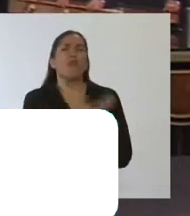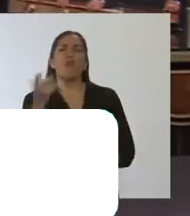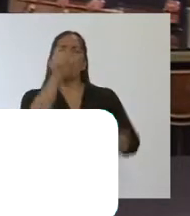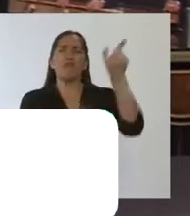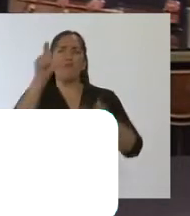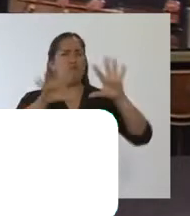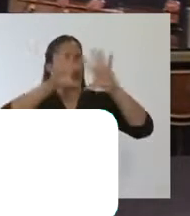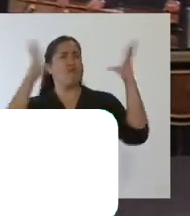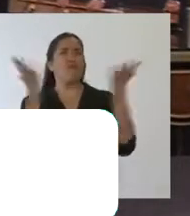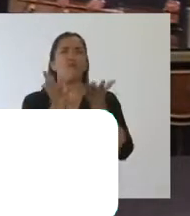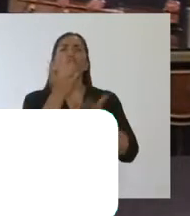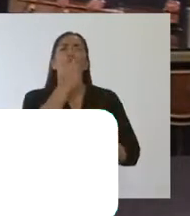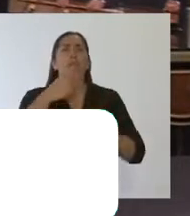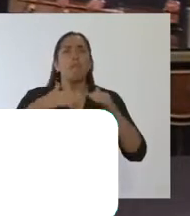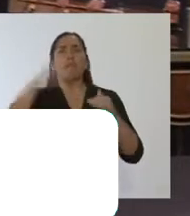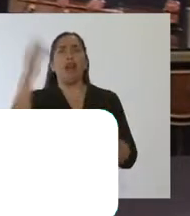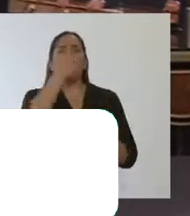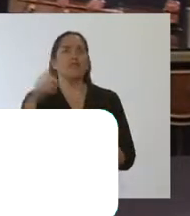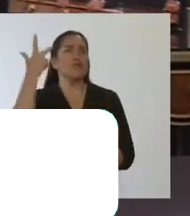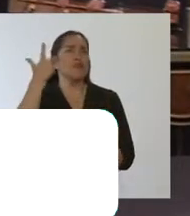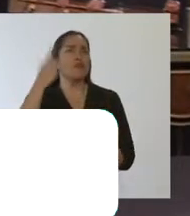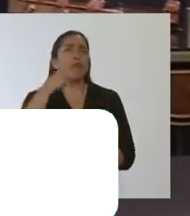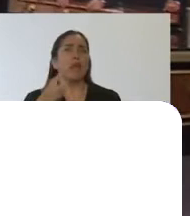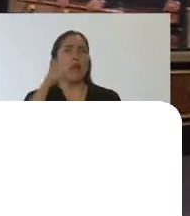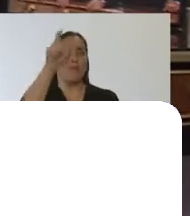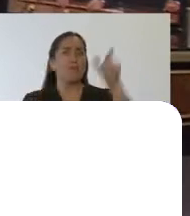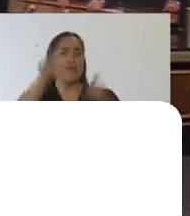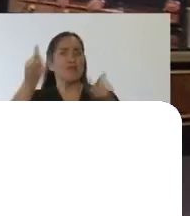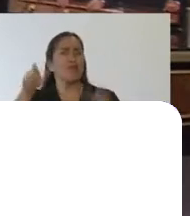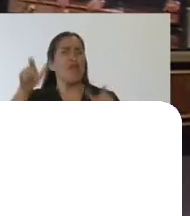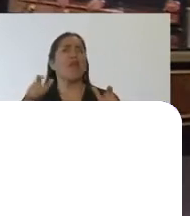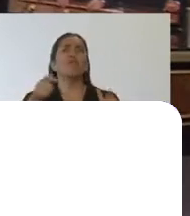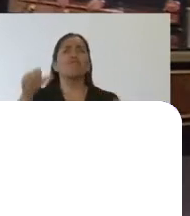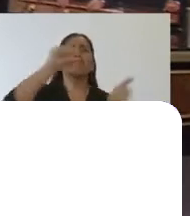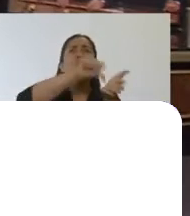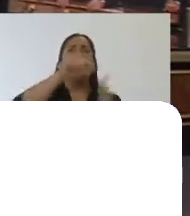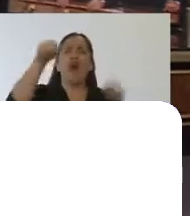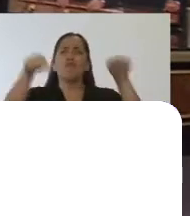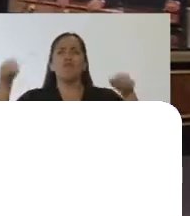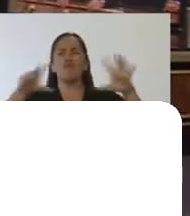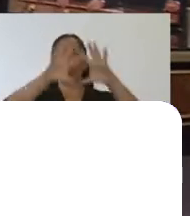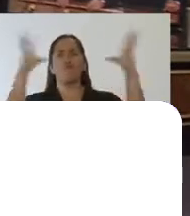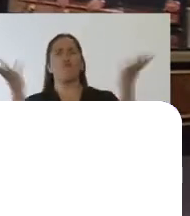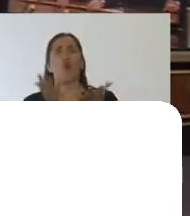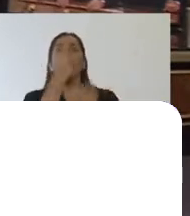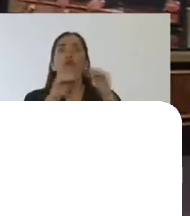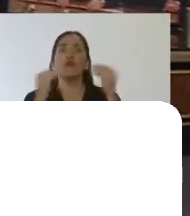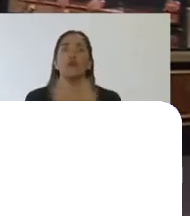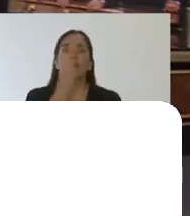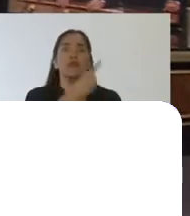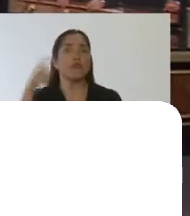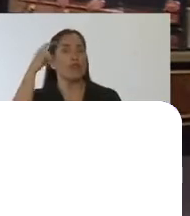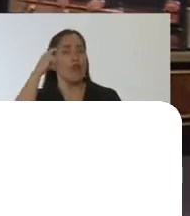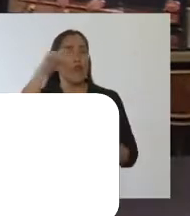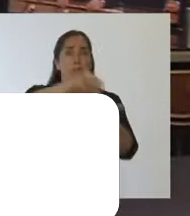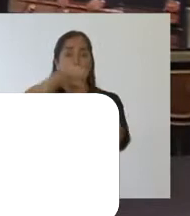a nivel global superara las 118.000 distribuidas hasta ese momento en 110 países.